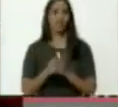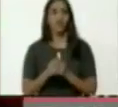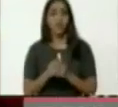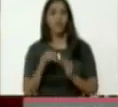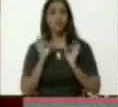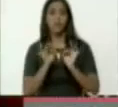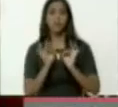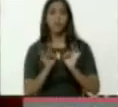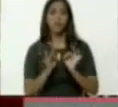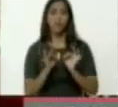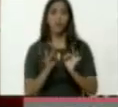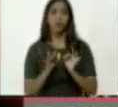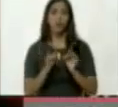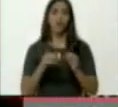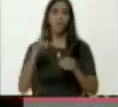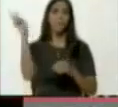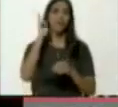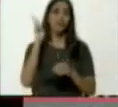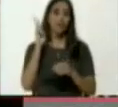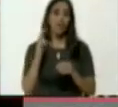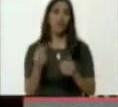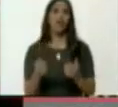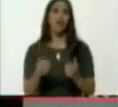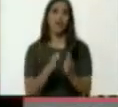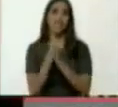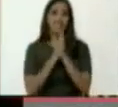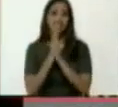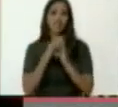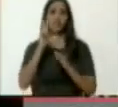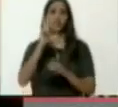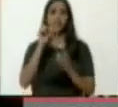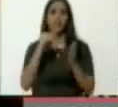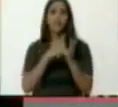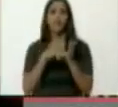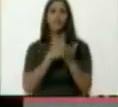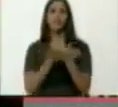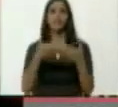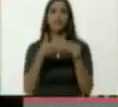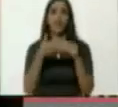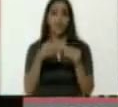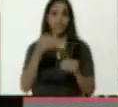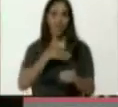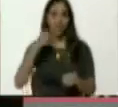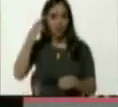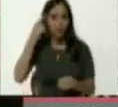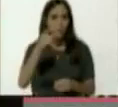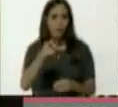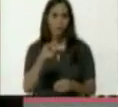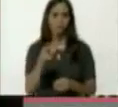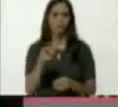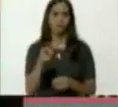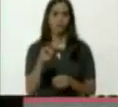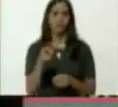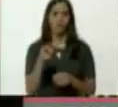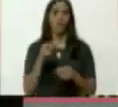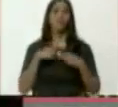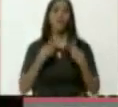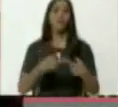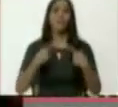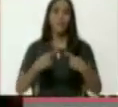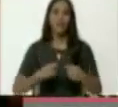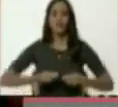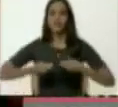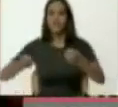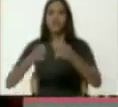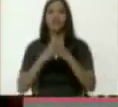particular, con el caso venezolano, ha sacado más de 30 mil millones de dólares. Quiero que lo sepan. Y Voluntad Popular lo ha entregado